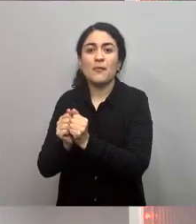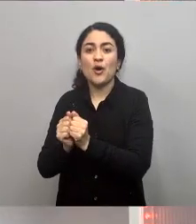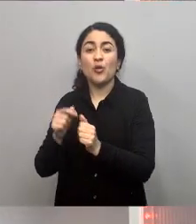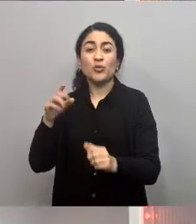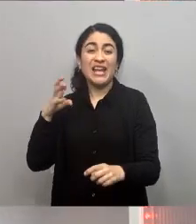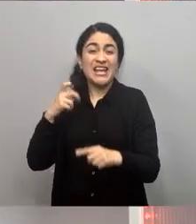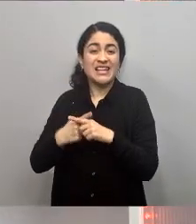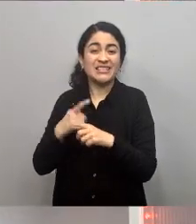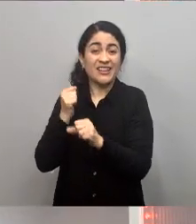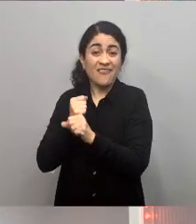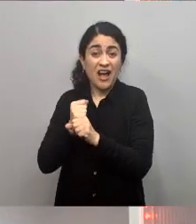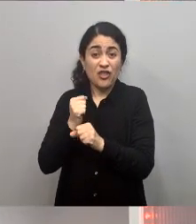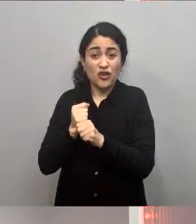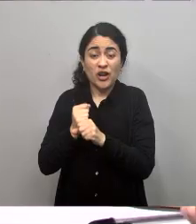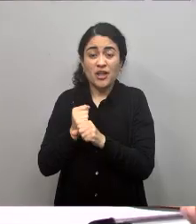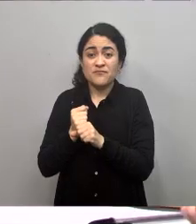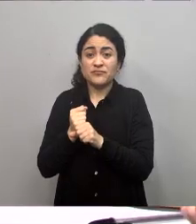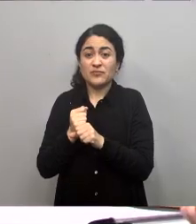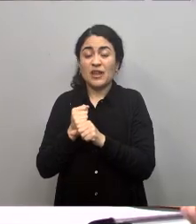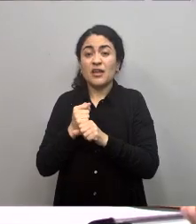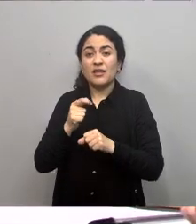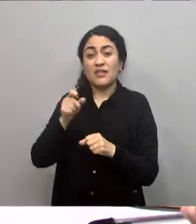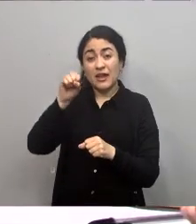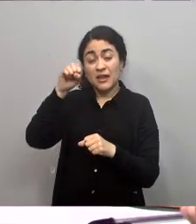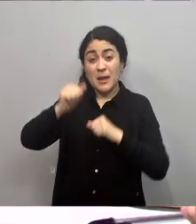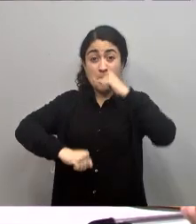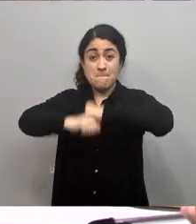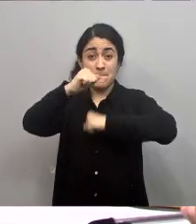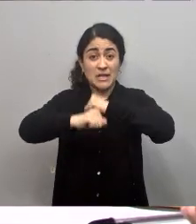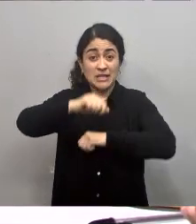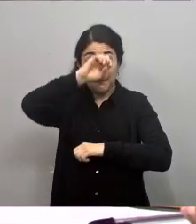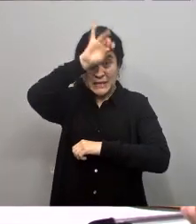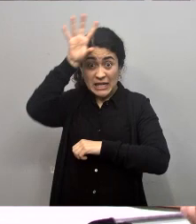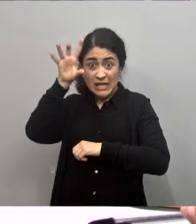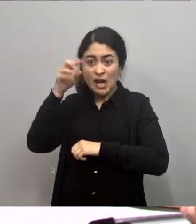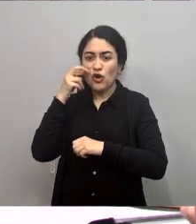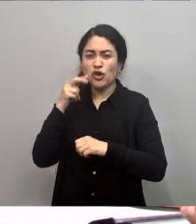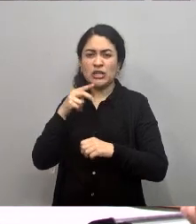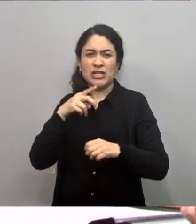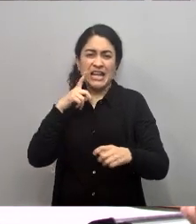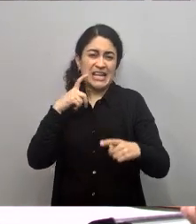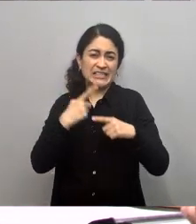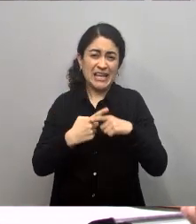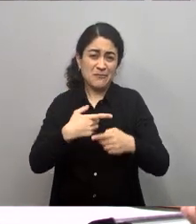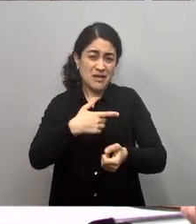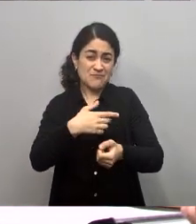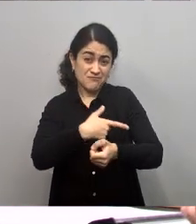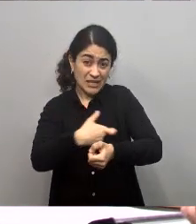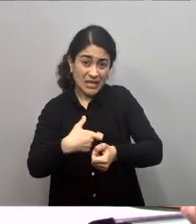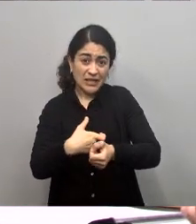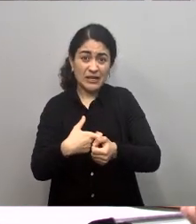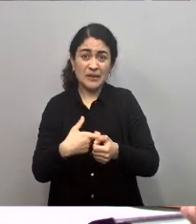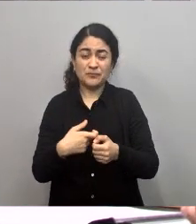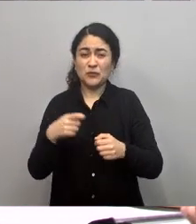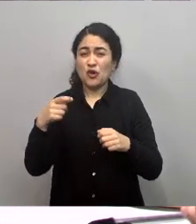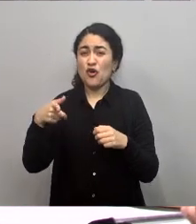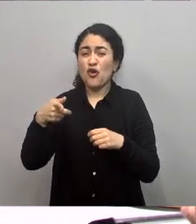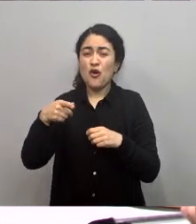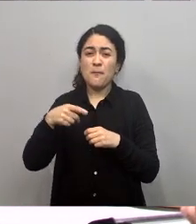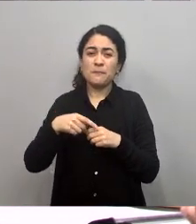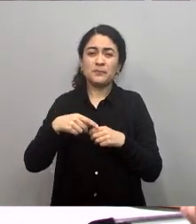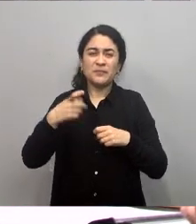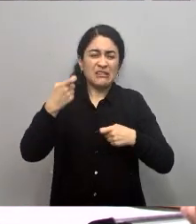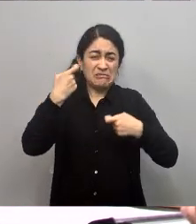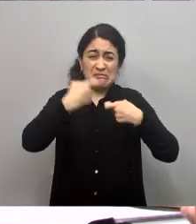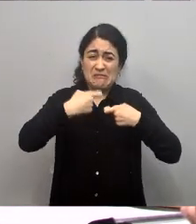de NAMI. Con sus exámenes Sí. ya toxicológicos, con plomo, arsénico en la sangre y